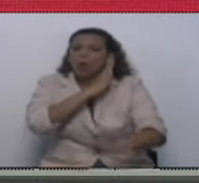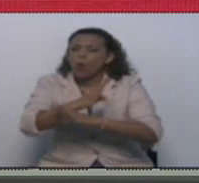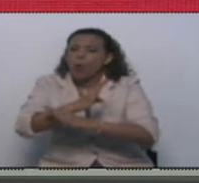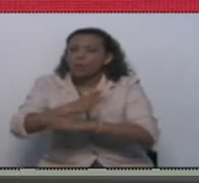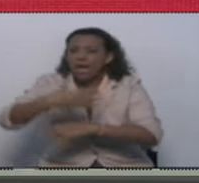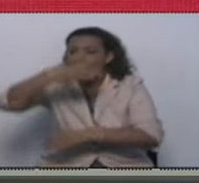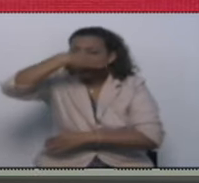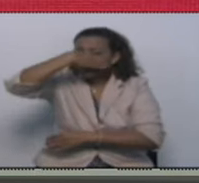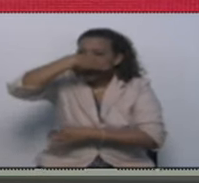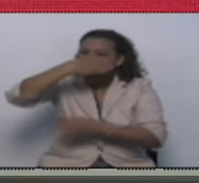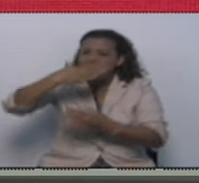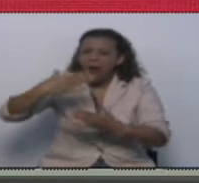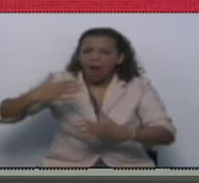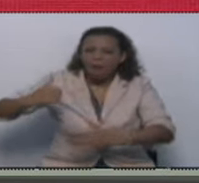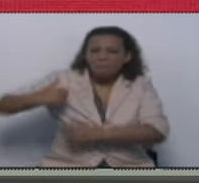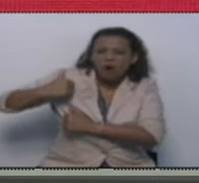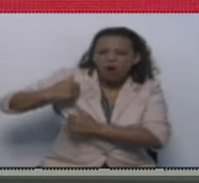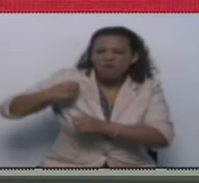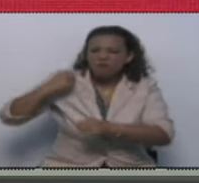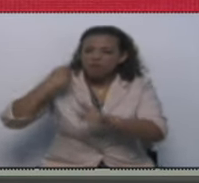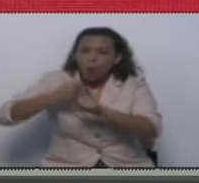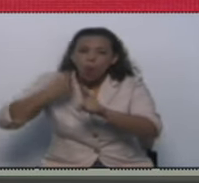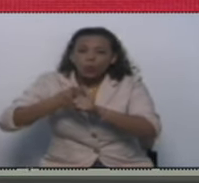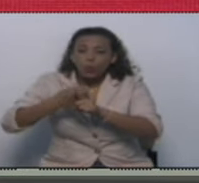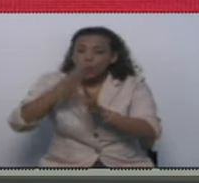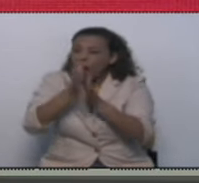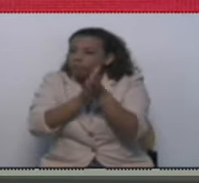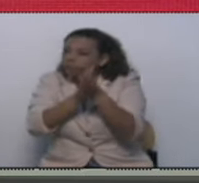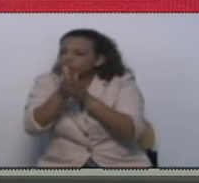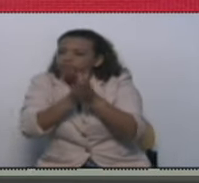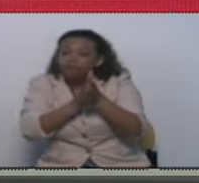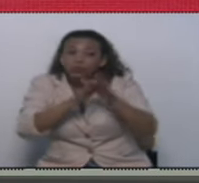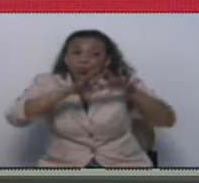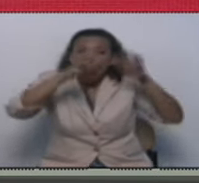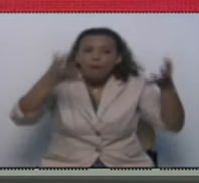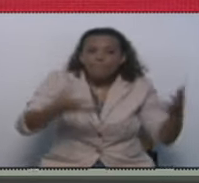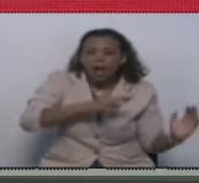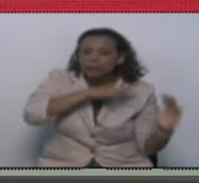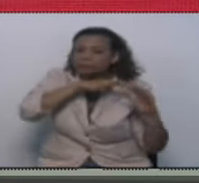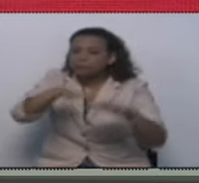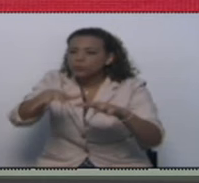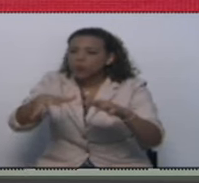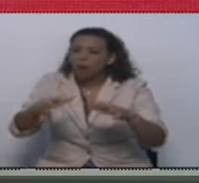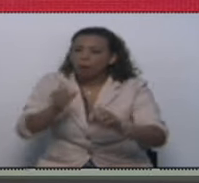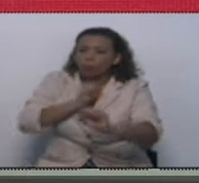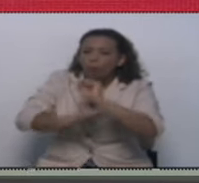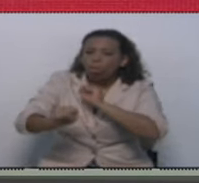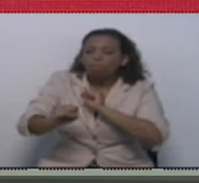terrorismo, una conspiración mundial. ¿Qué?